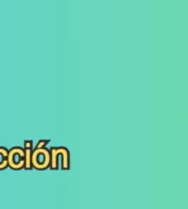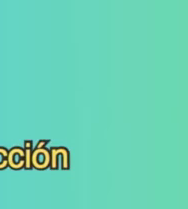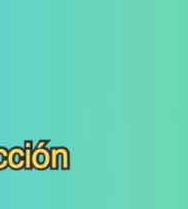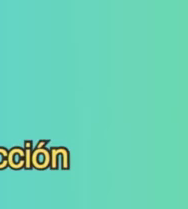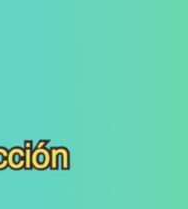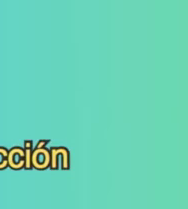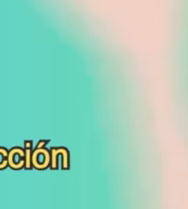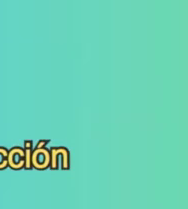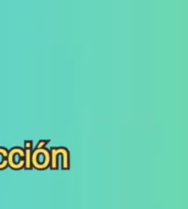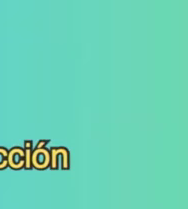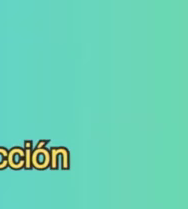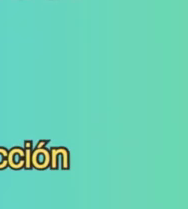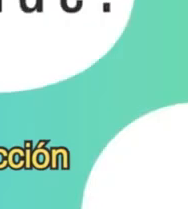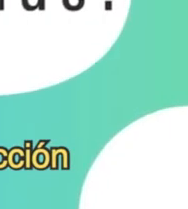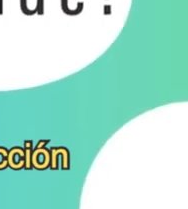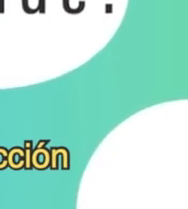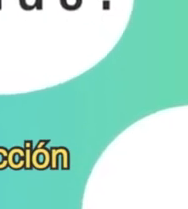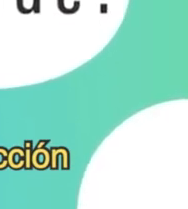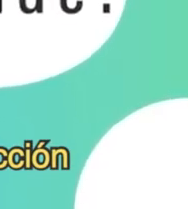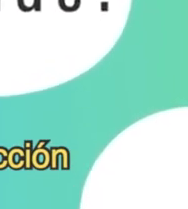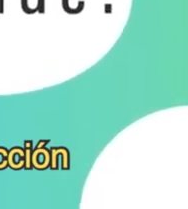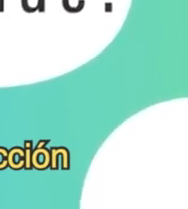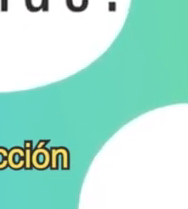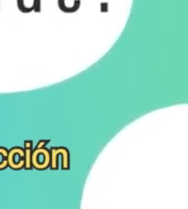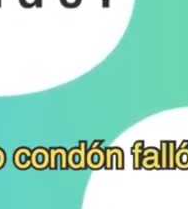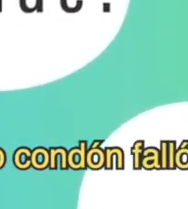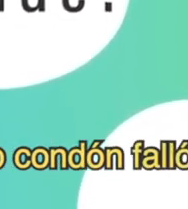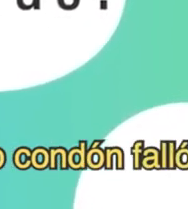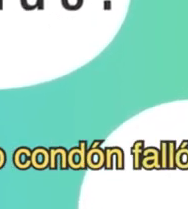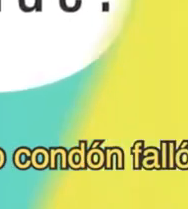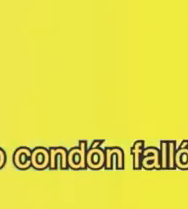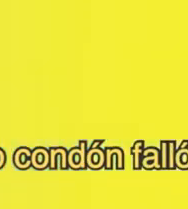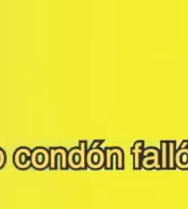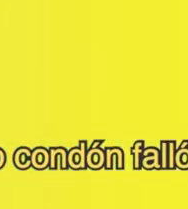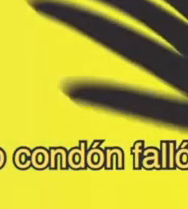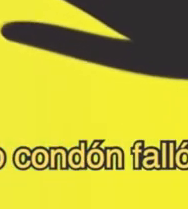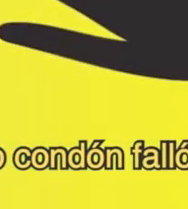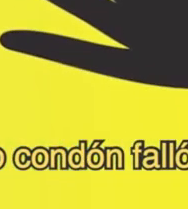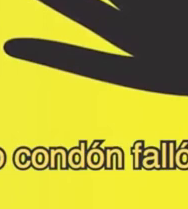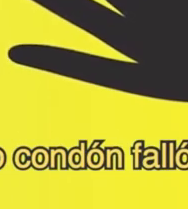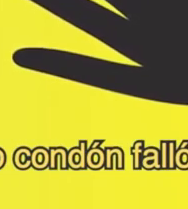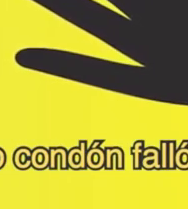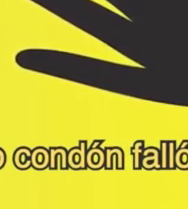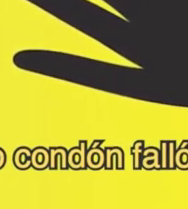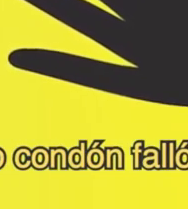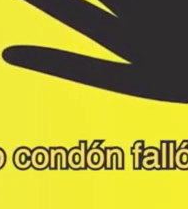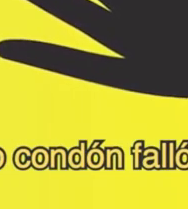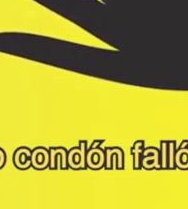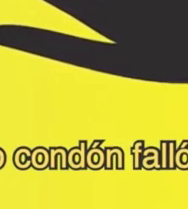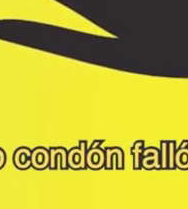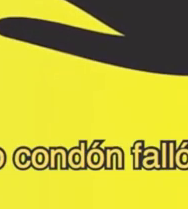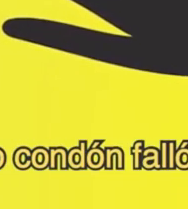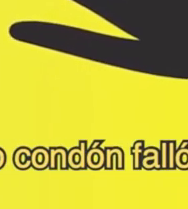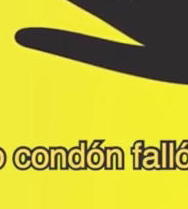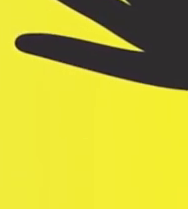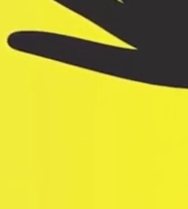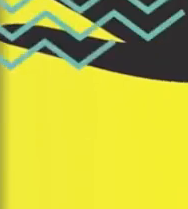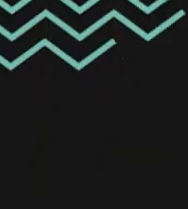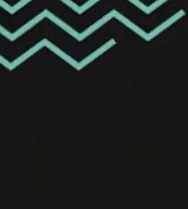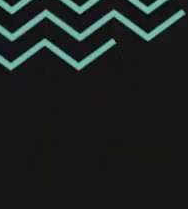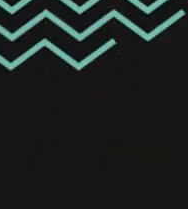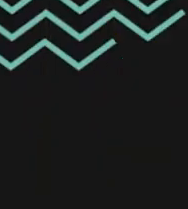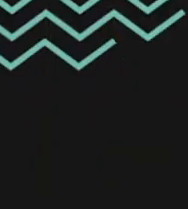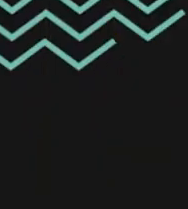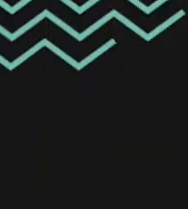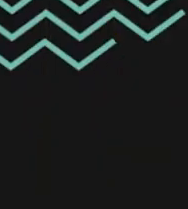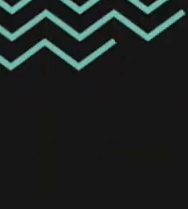situaciones. Cuando tenés relaciones sexuales consentidas sin protección, tenés sospecha o certeza de que el método anticonceptivo o condón falló, y en